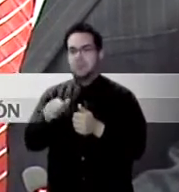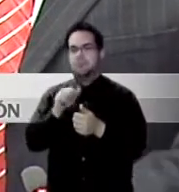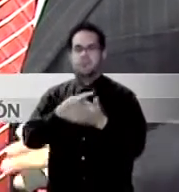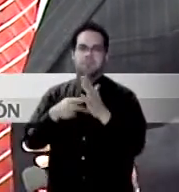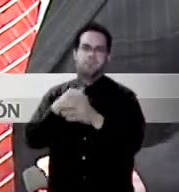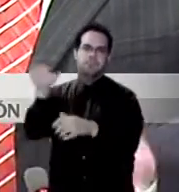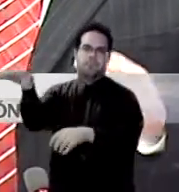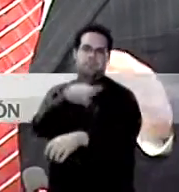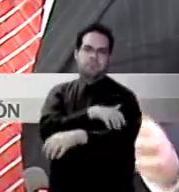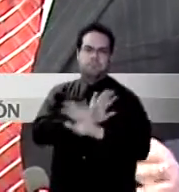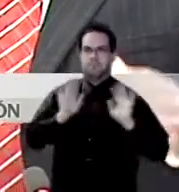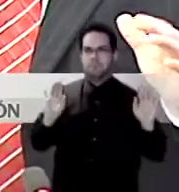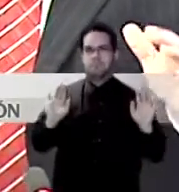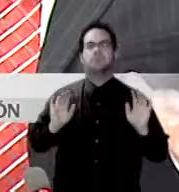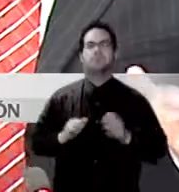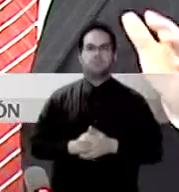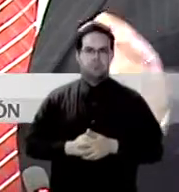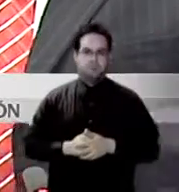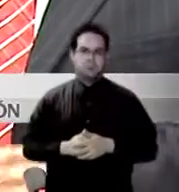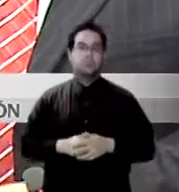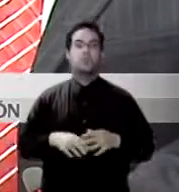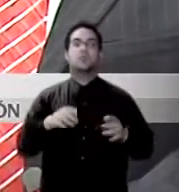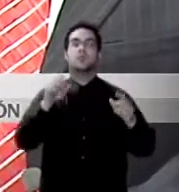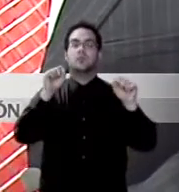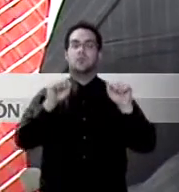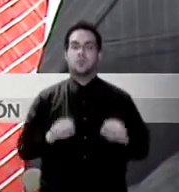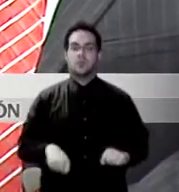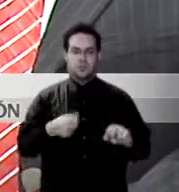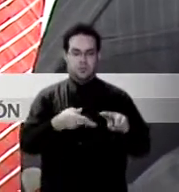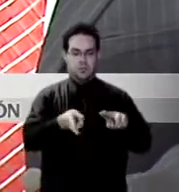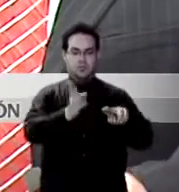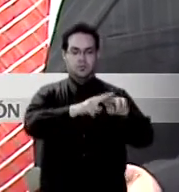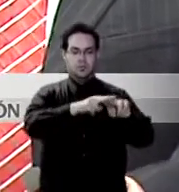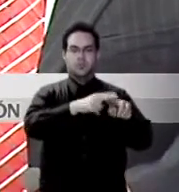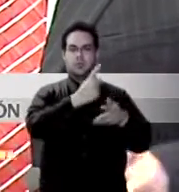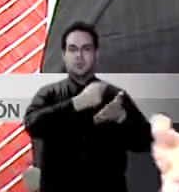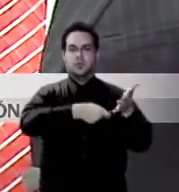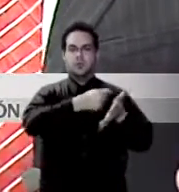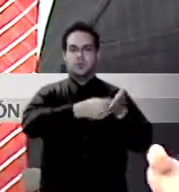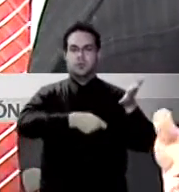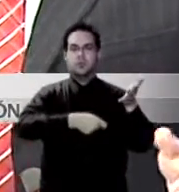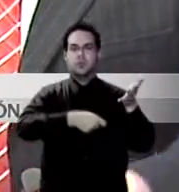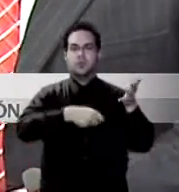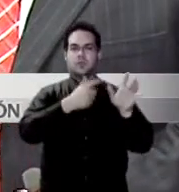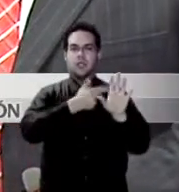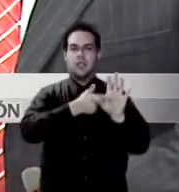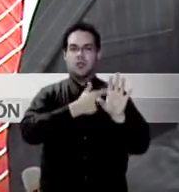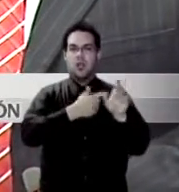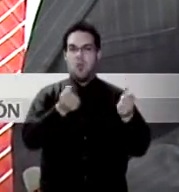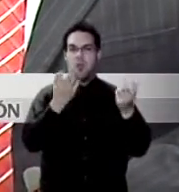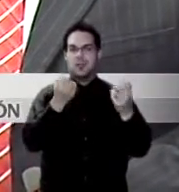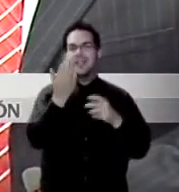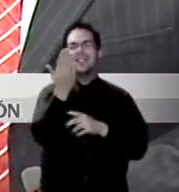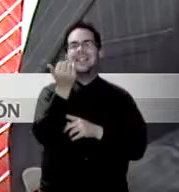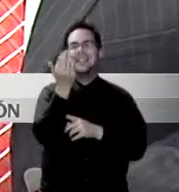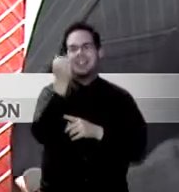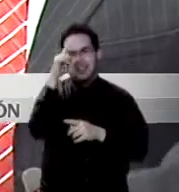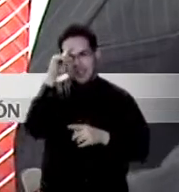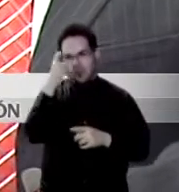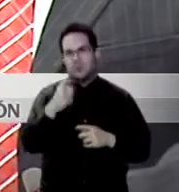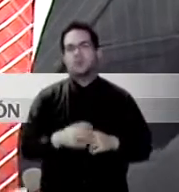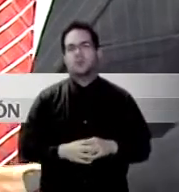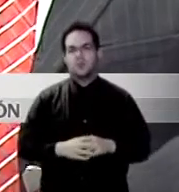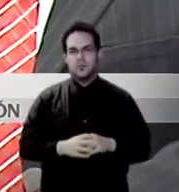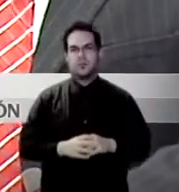Crudita impone un alza de hasta 15 centavos al costo actual de la gasolina con el fin de inyectar dinero al Banco Gubernamental